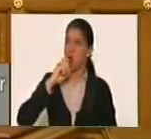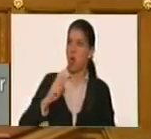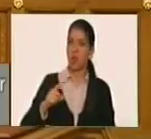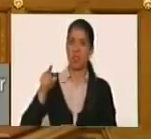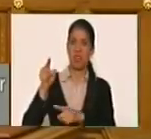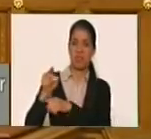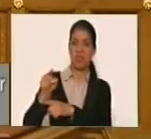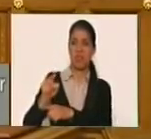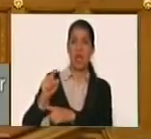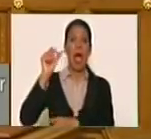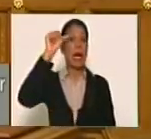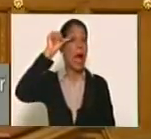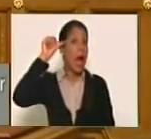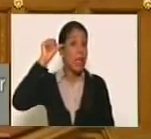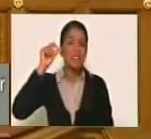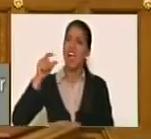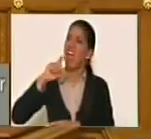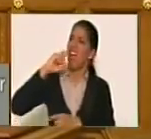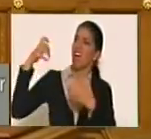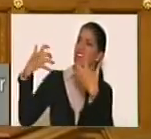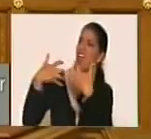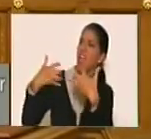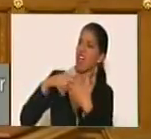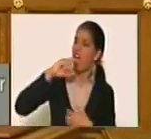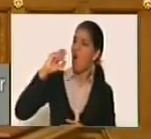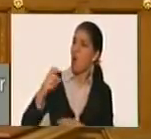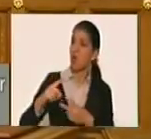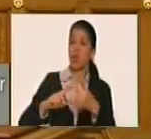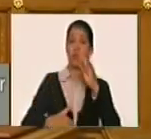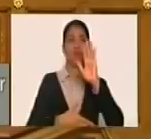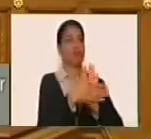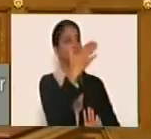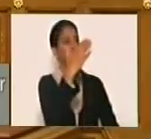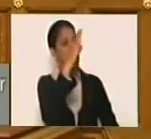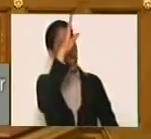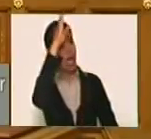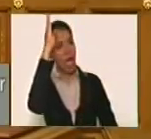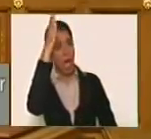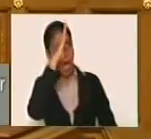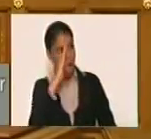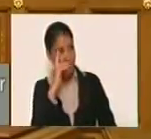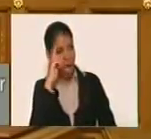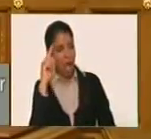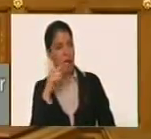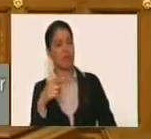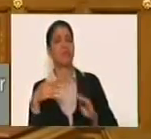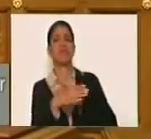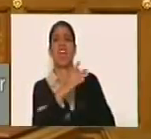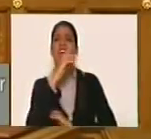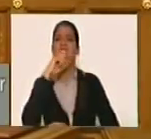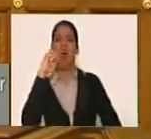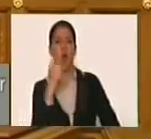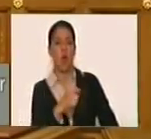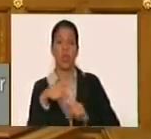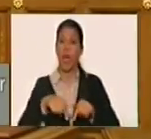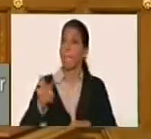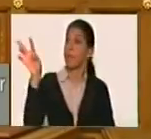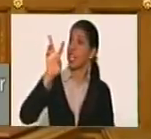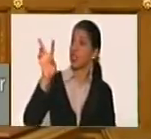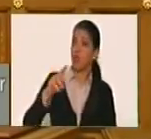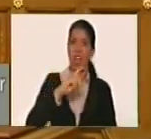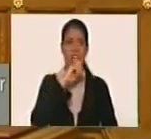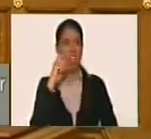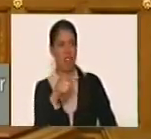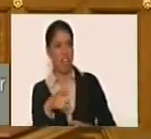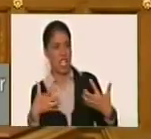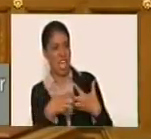con guerra. Va al Medio Oriente y siembra la guerra. Viene a América Latina, a nuestro continente, y amenaza a Venezuela con